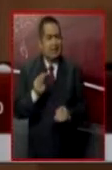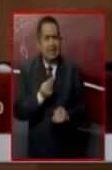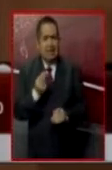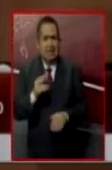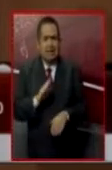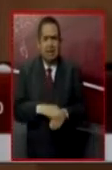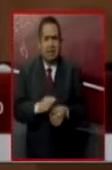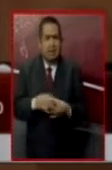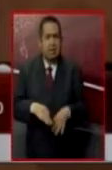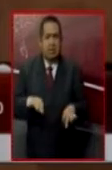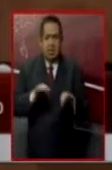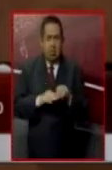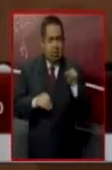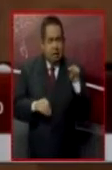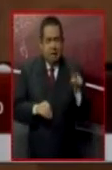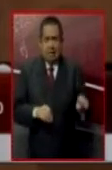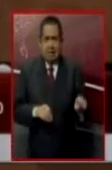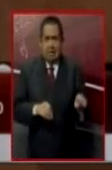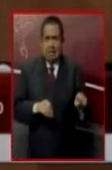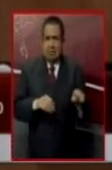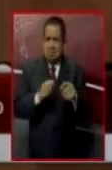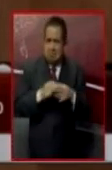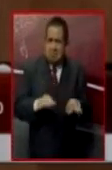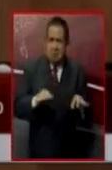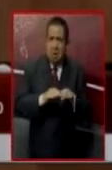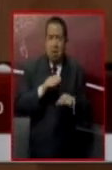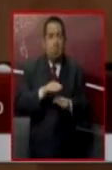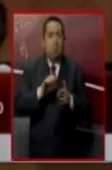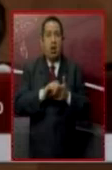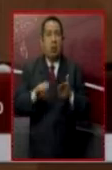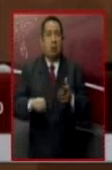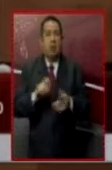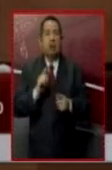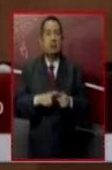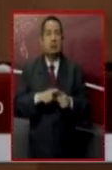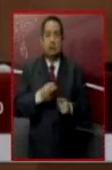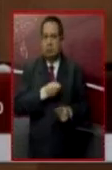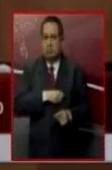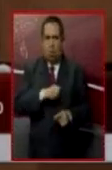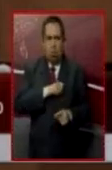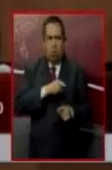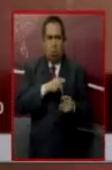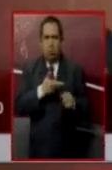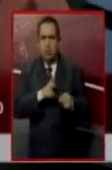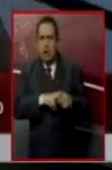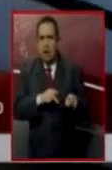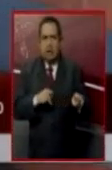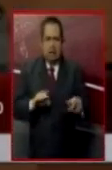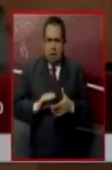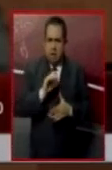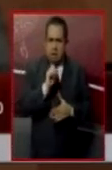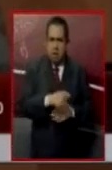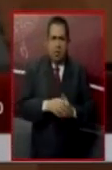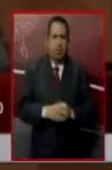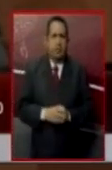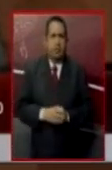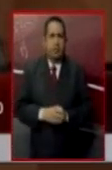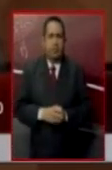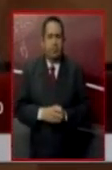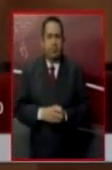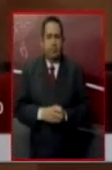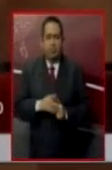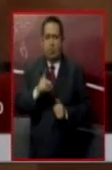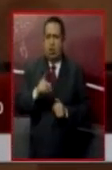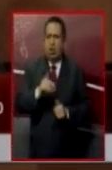tenemos necesidades extraordinarias, que es nuestro sistema de salud. Presenta una reserva